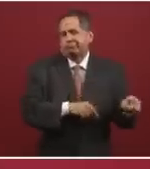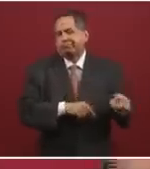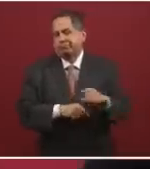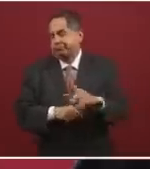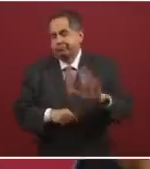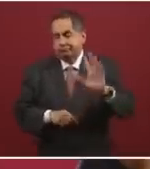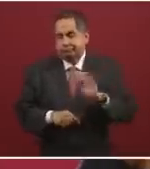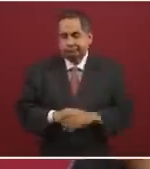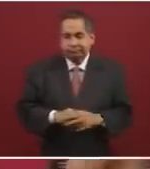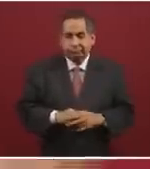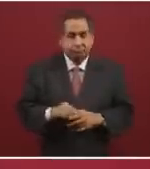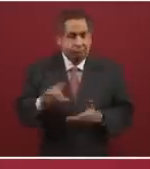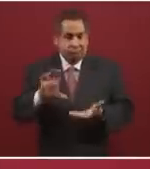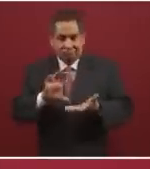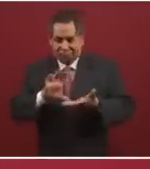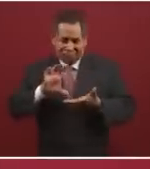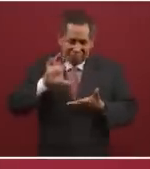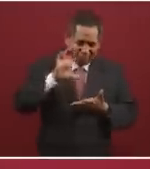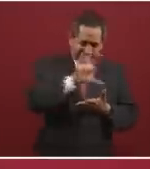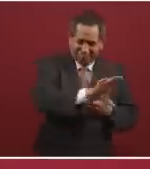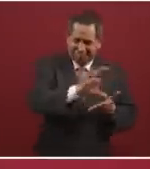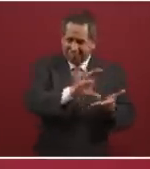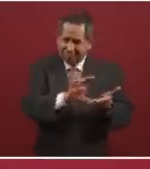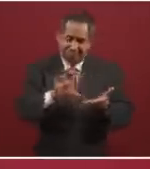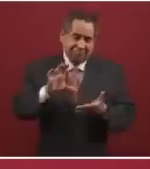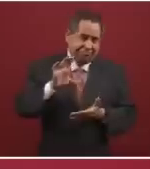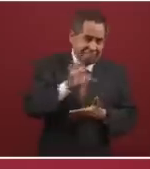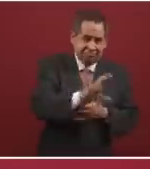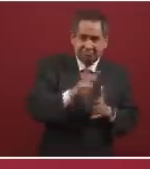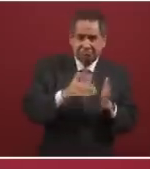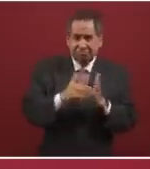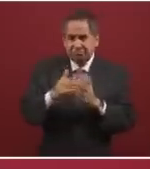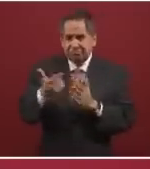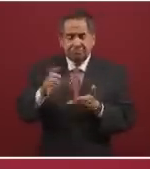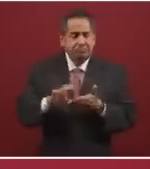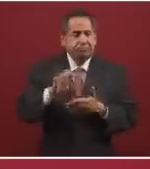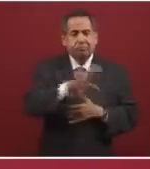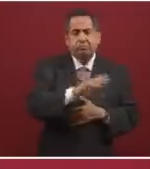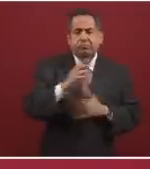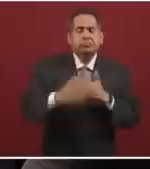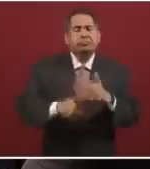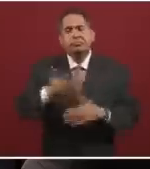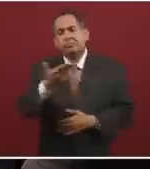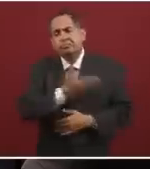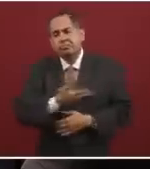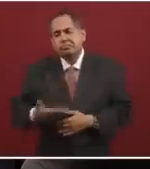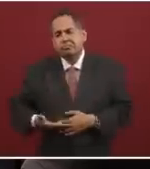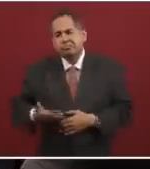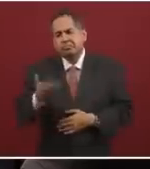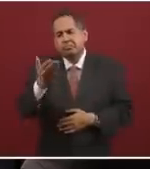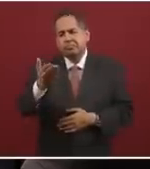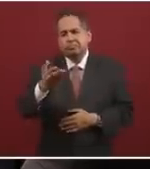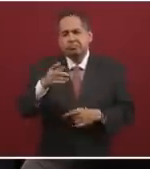se destinaban miles de millones de pesos. Presidente,